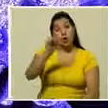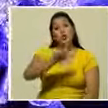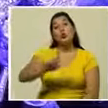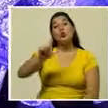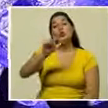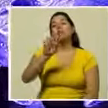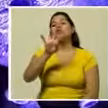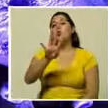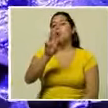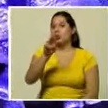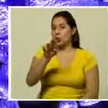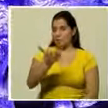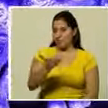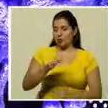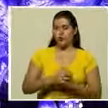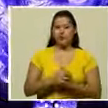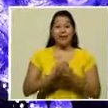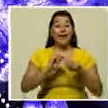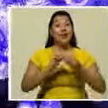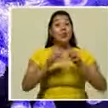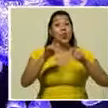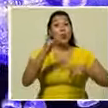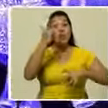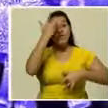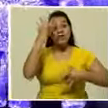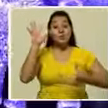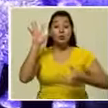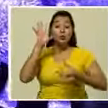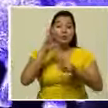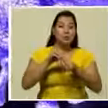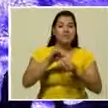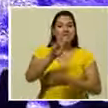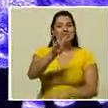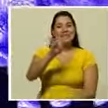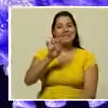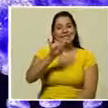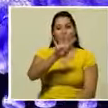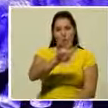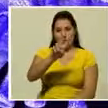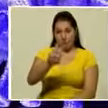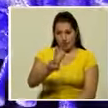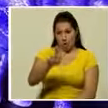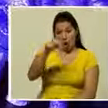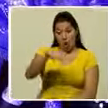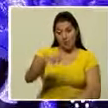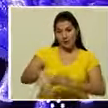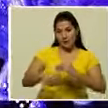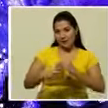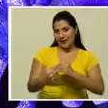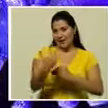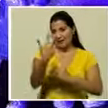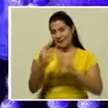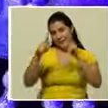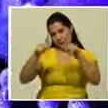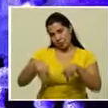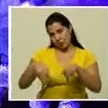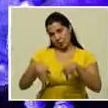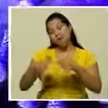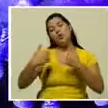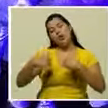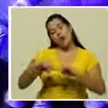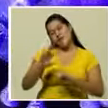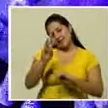mayo. Los casos confirmados, 742, nuevos casos son 3, se mantienen los 6